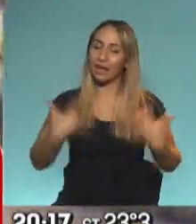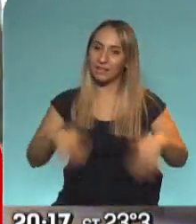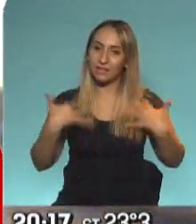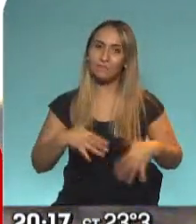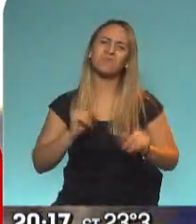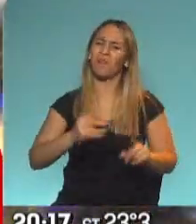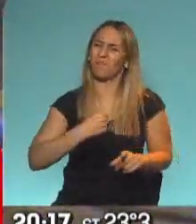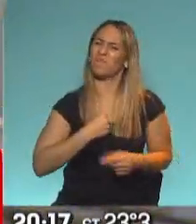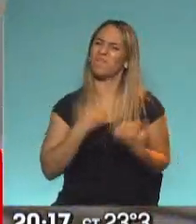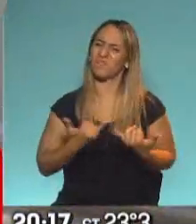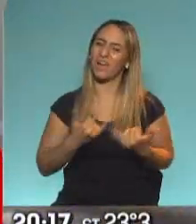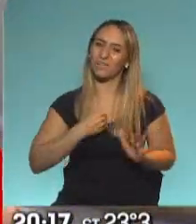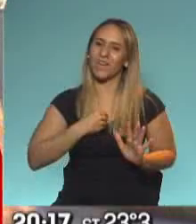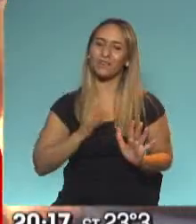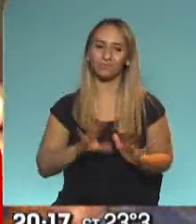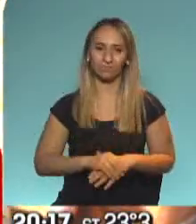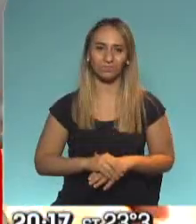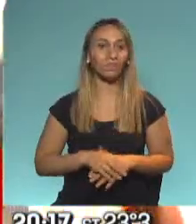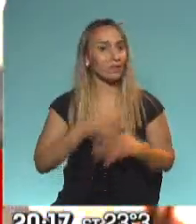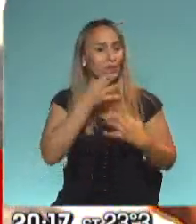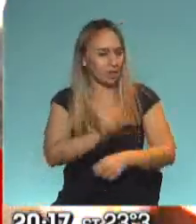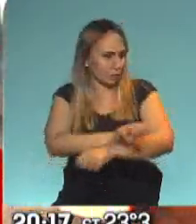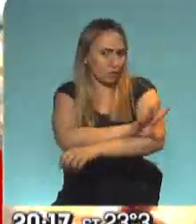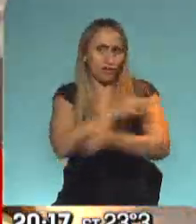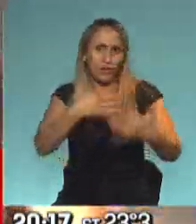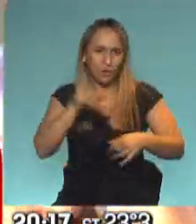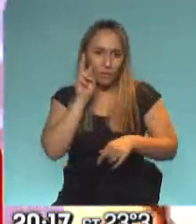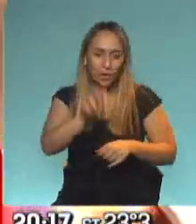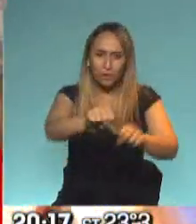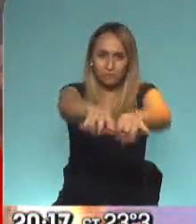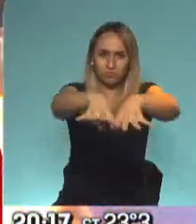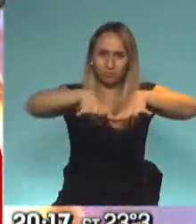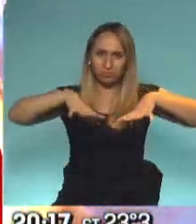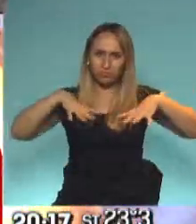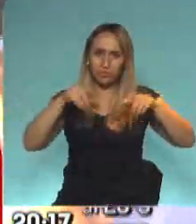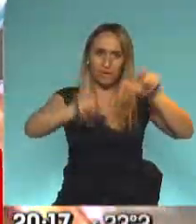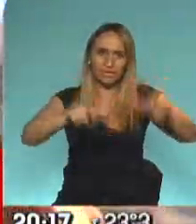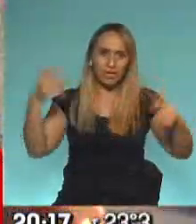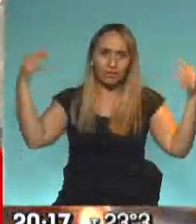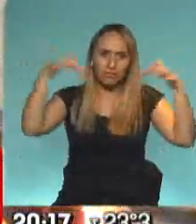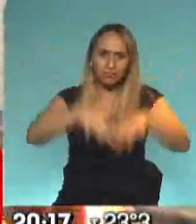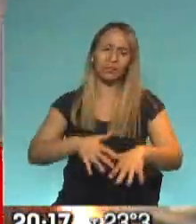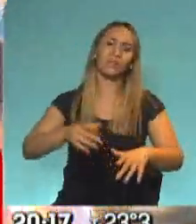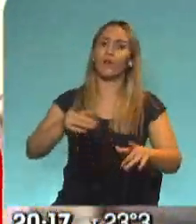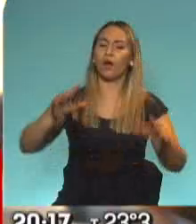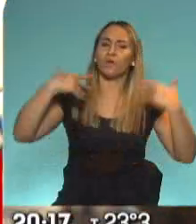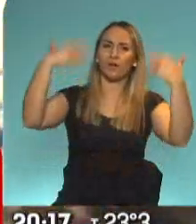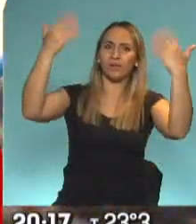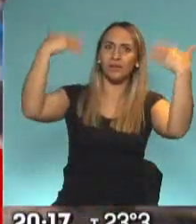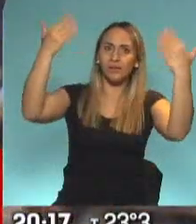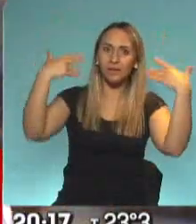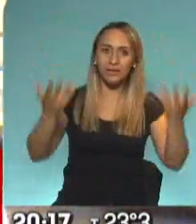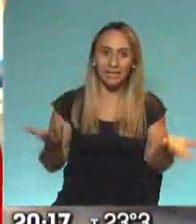con mucha fe, mucha fe, mucha fe para hoy. Es realmente emocionante ver a tanta gente cantando aquí en la puerta del hotel donde está